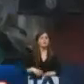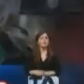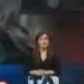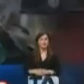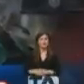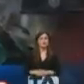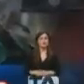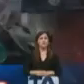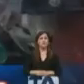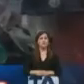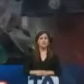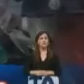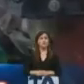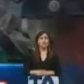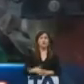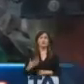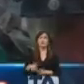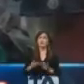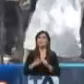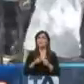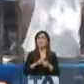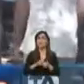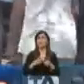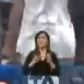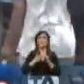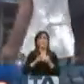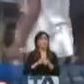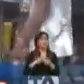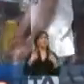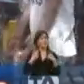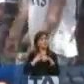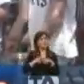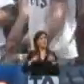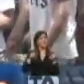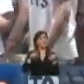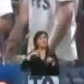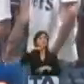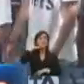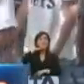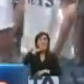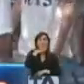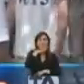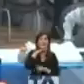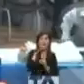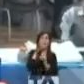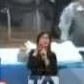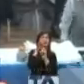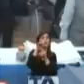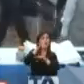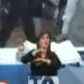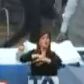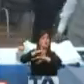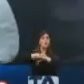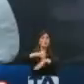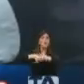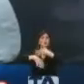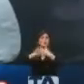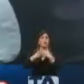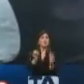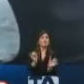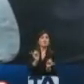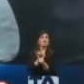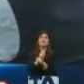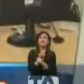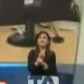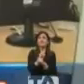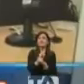La falta de provisión de agua potencia otro tipo de problemas como la insalubridad, especialmente en los baños de todo tipo de